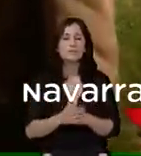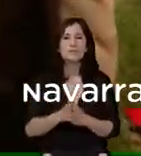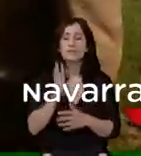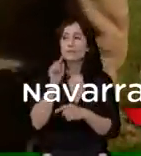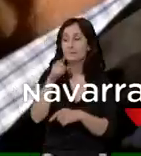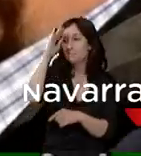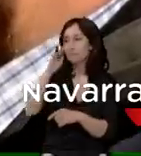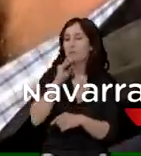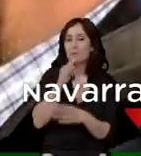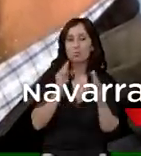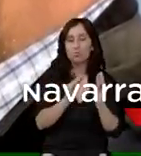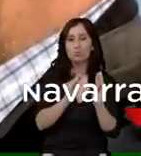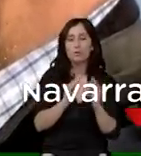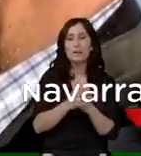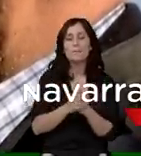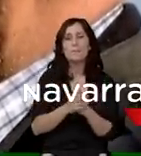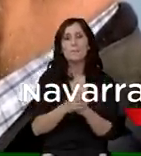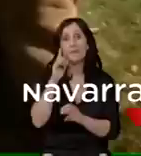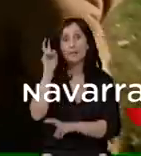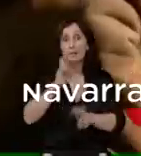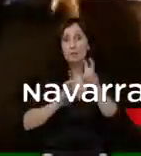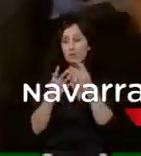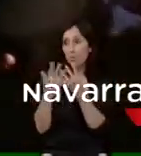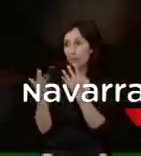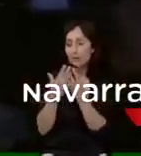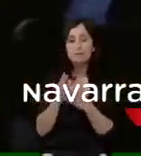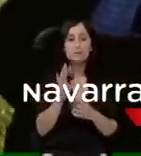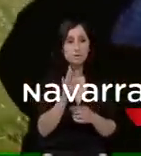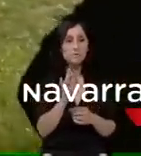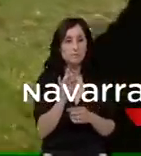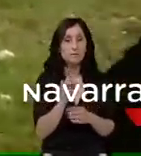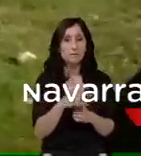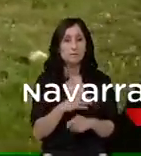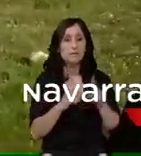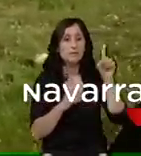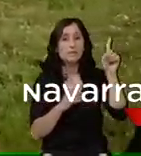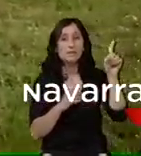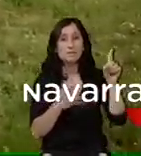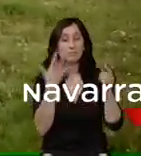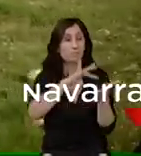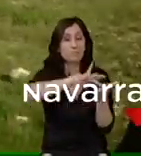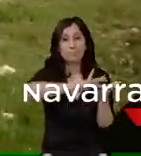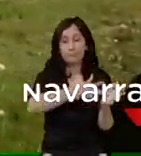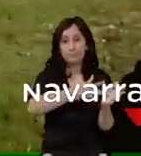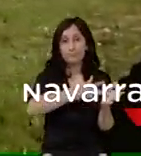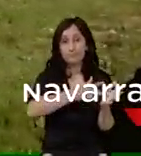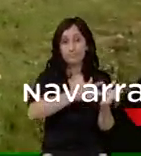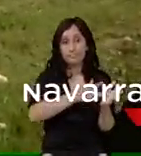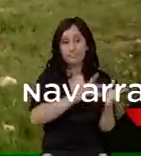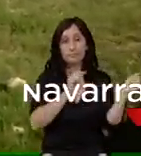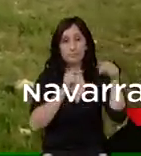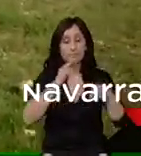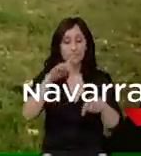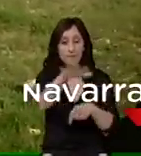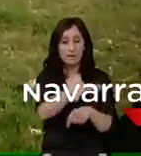hablando con tu padre. Has estado caminando en busca del pasto, ¿no? Sí, que tenía que venir, porque tenía ahí donde estaba, se había terminado yo y tenía que venir a terminar aquí estos